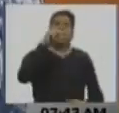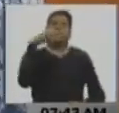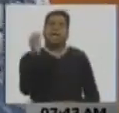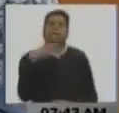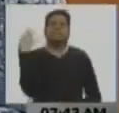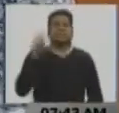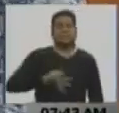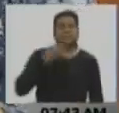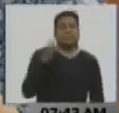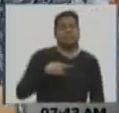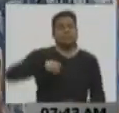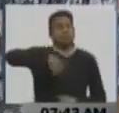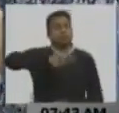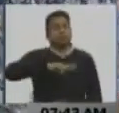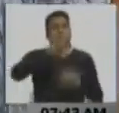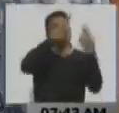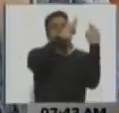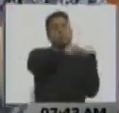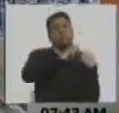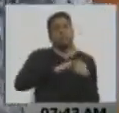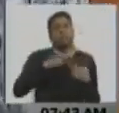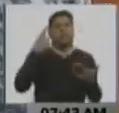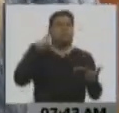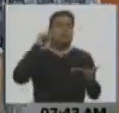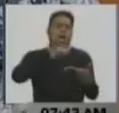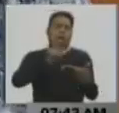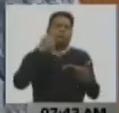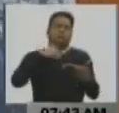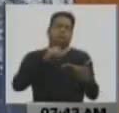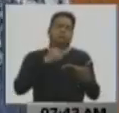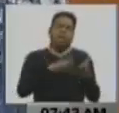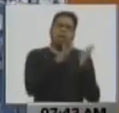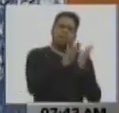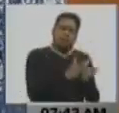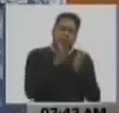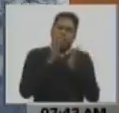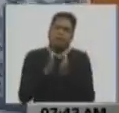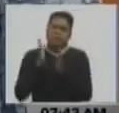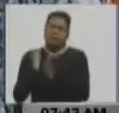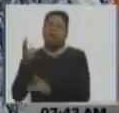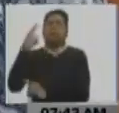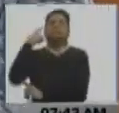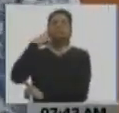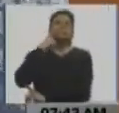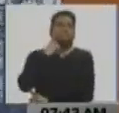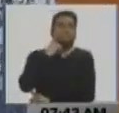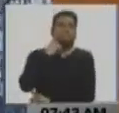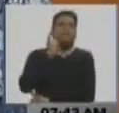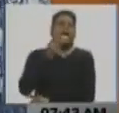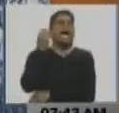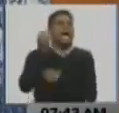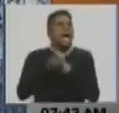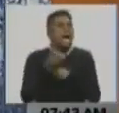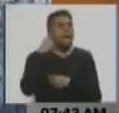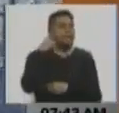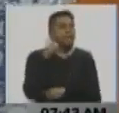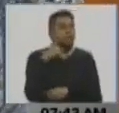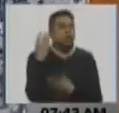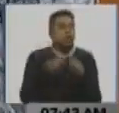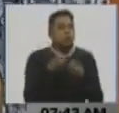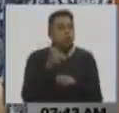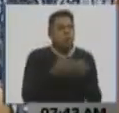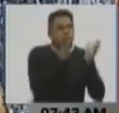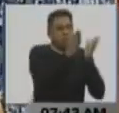siempre responsablemente hemos analizado las etapas, estamos visualizando cómo se van cumpliendo las